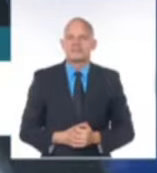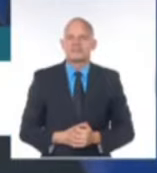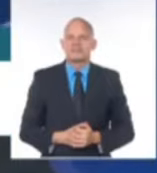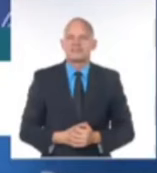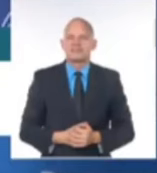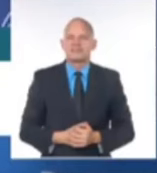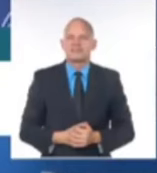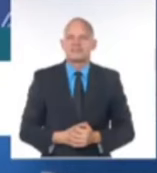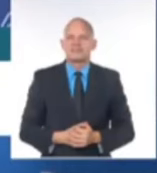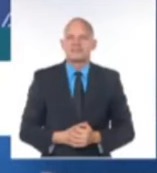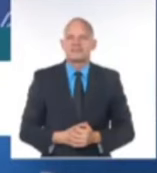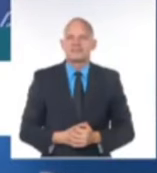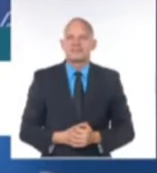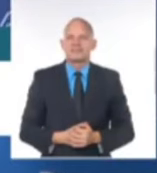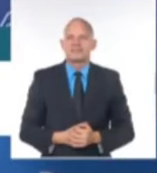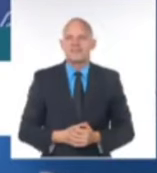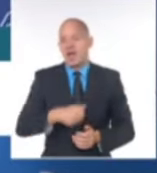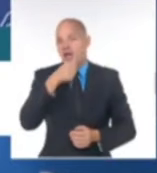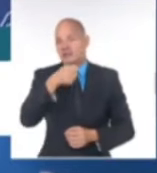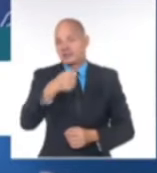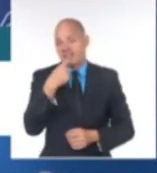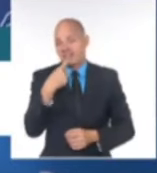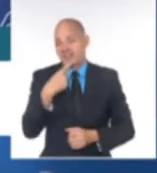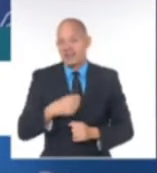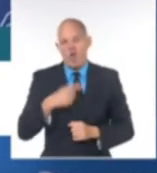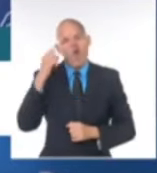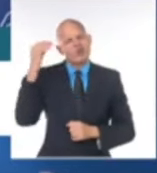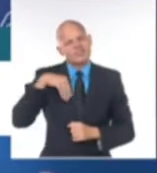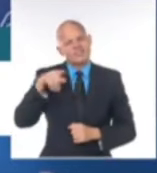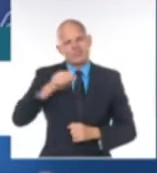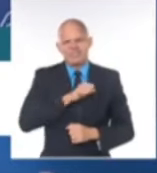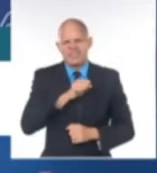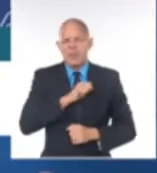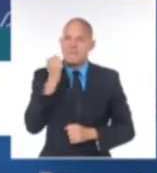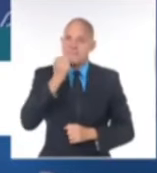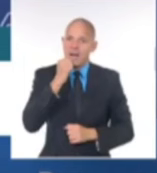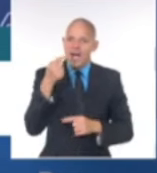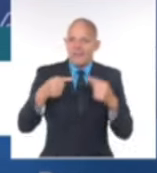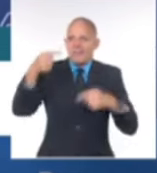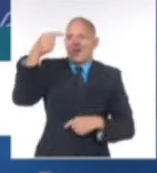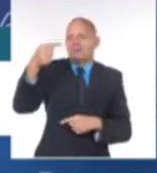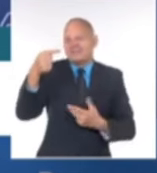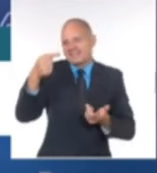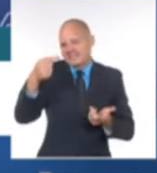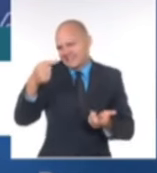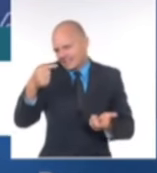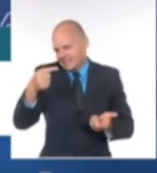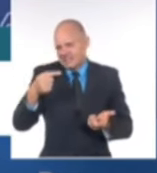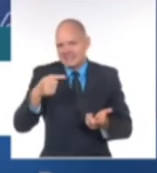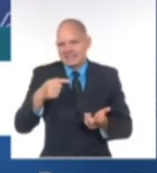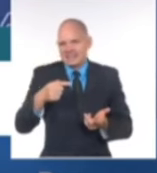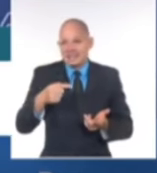Yo sé que tú querías más, porque además estuviste ahí luchando hasta la cuarta ronda, pero